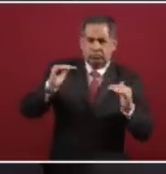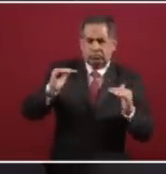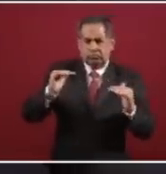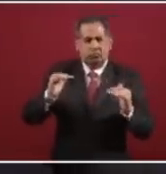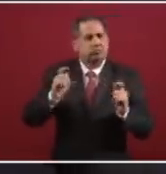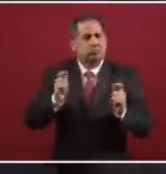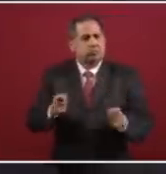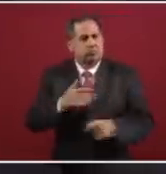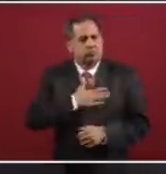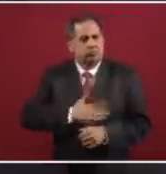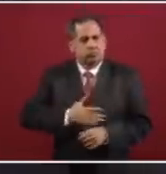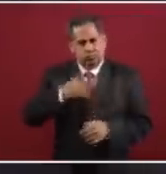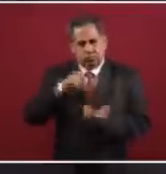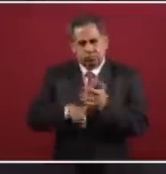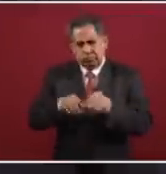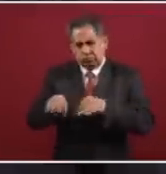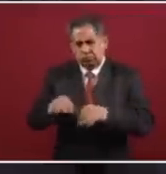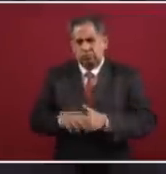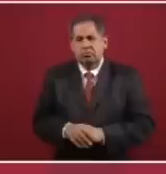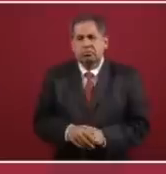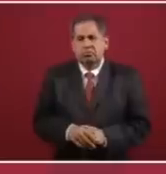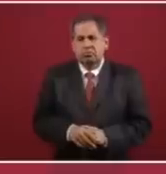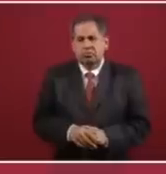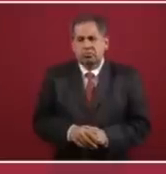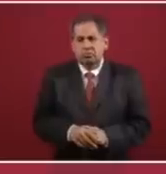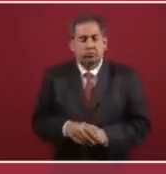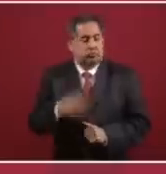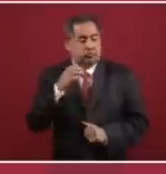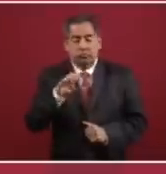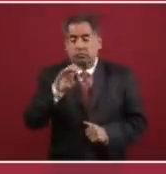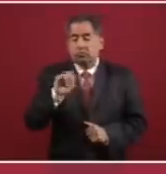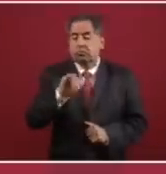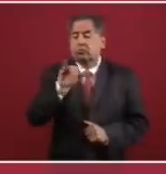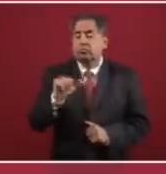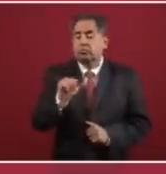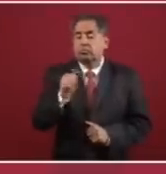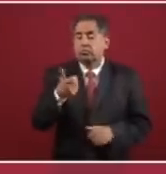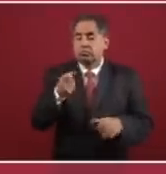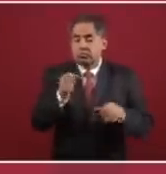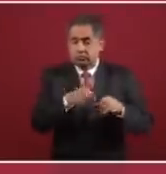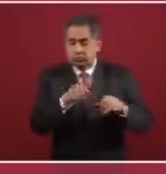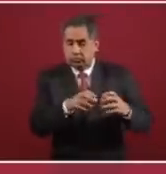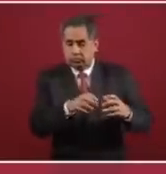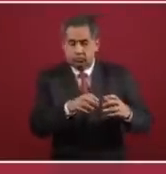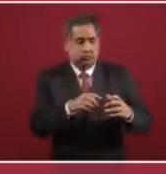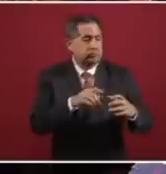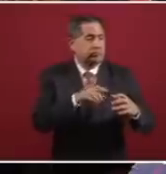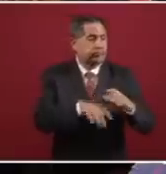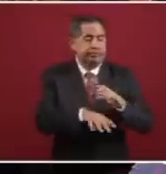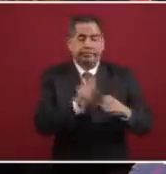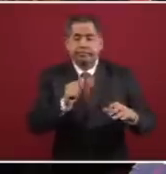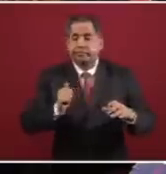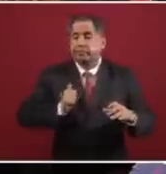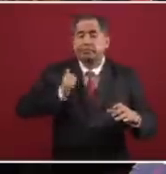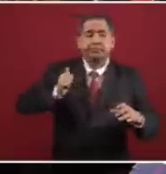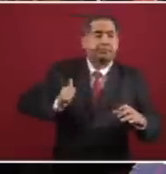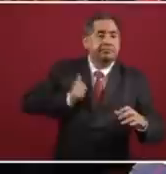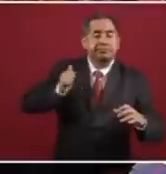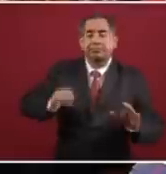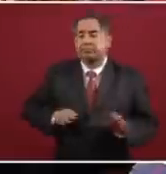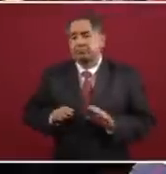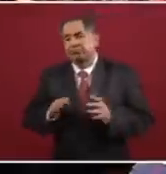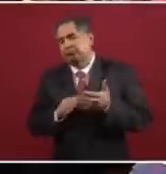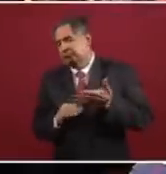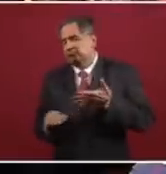laboral. La caja de ahorro especial beneficiaba pues a